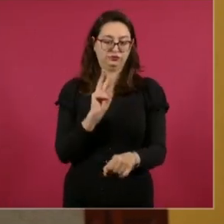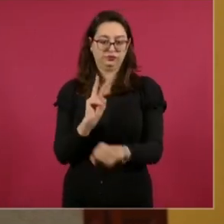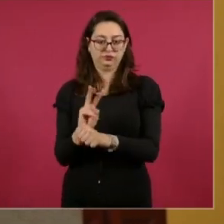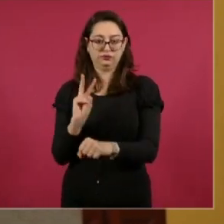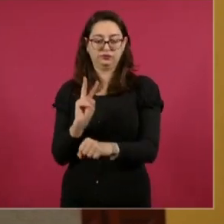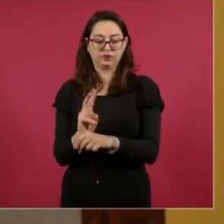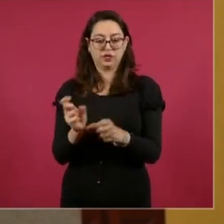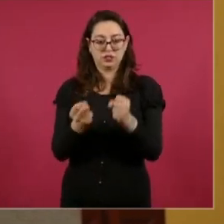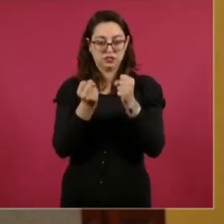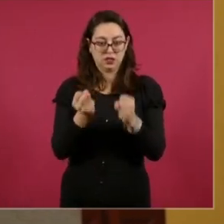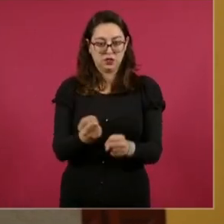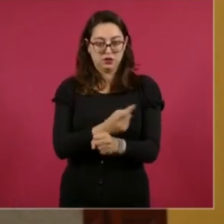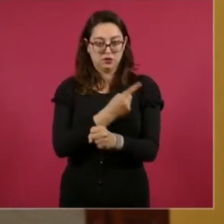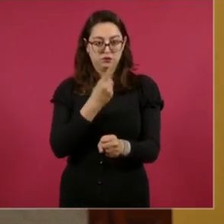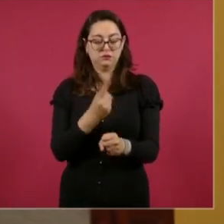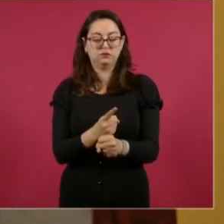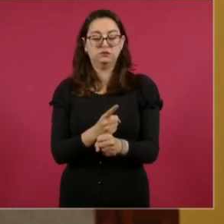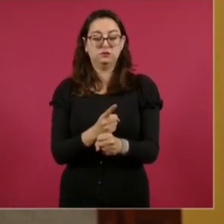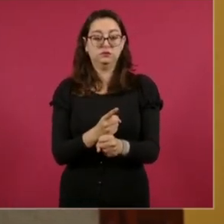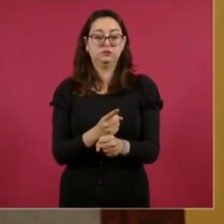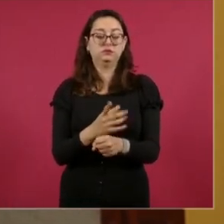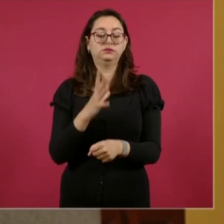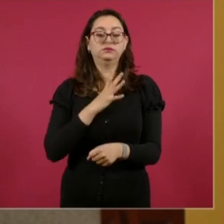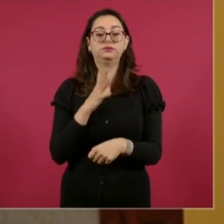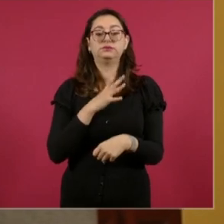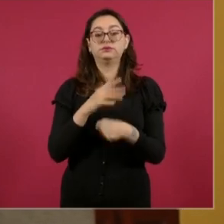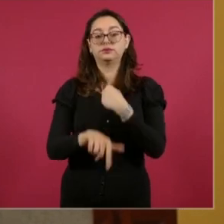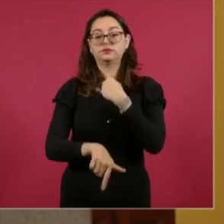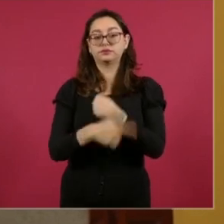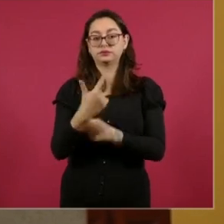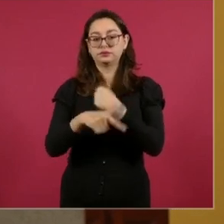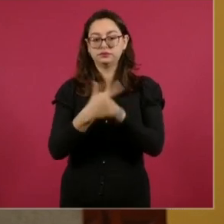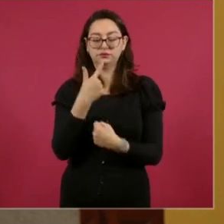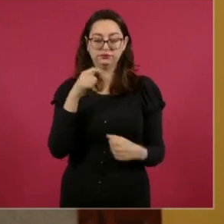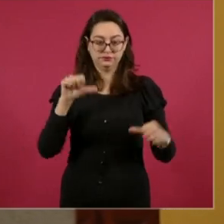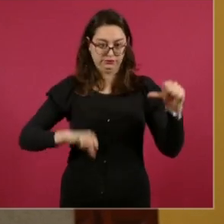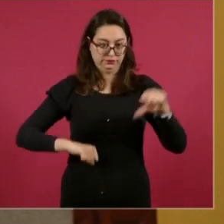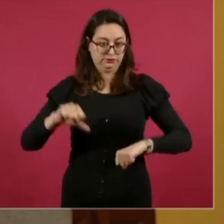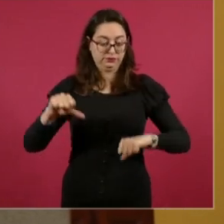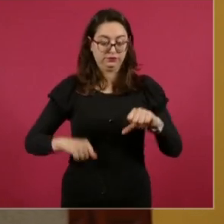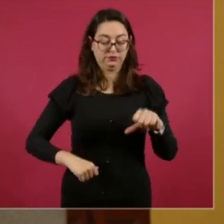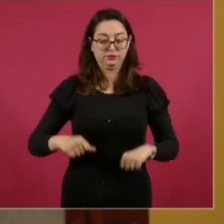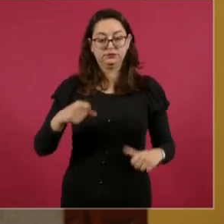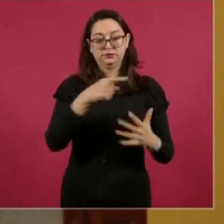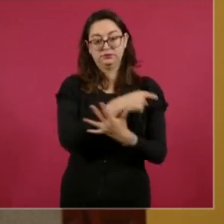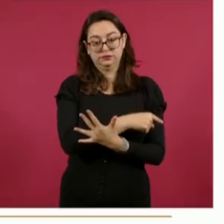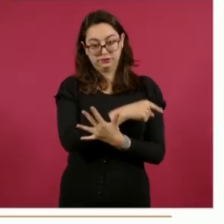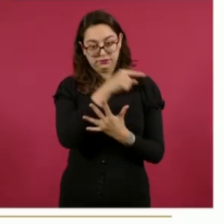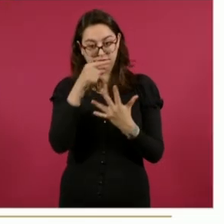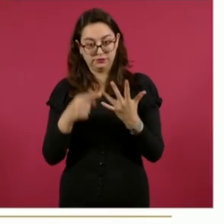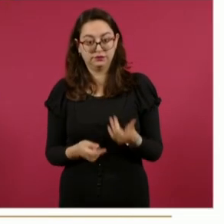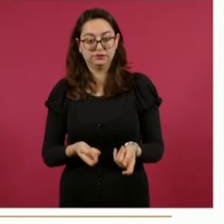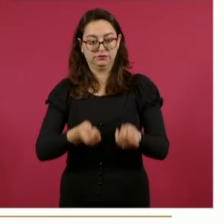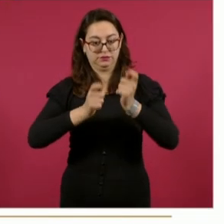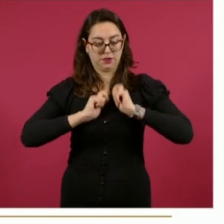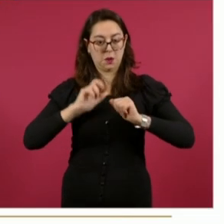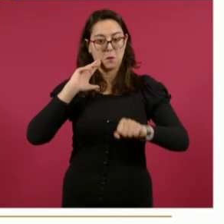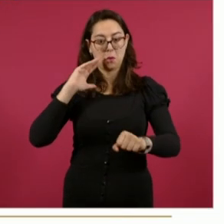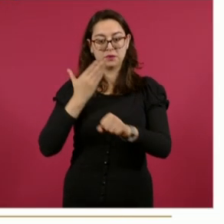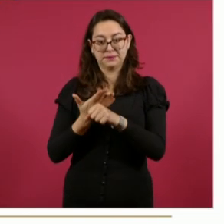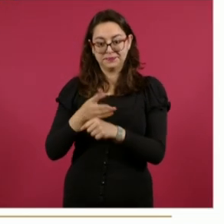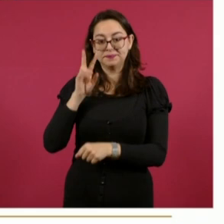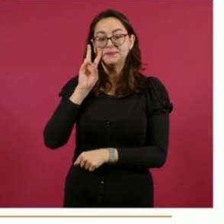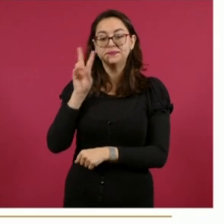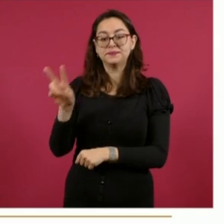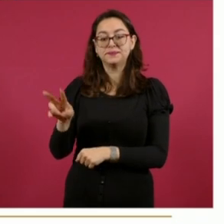a ver. Estas son las 12 misiones que cumplieron en ese periodo. La aplicación de la estrategia de seguridad